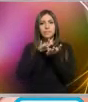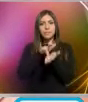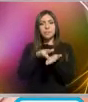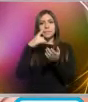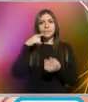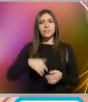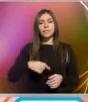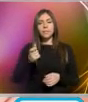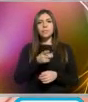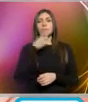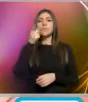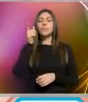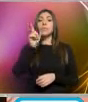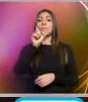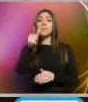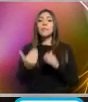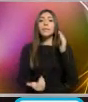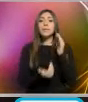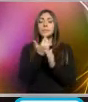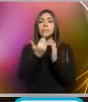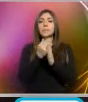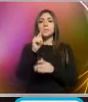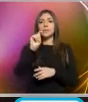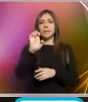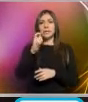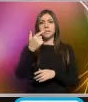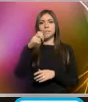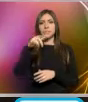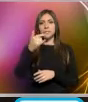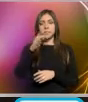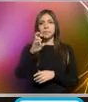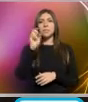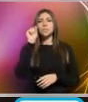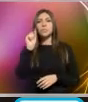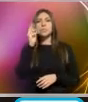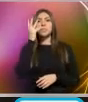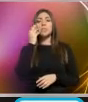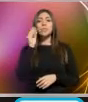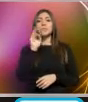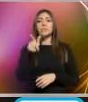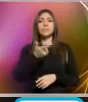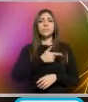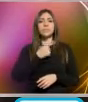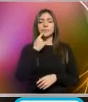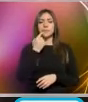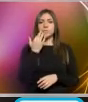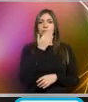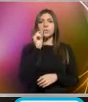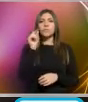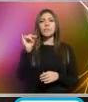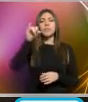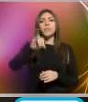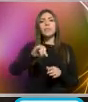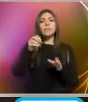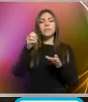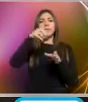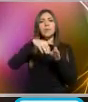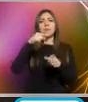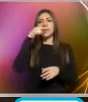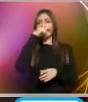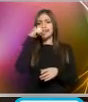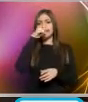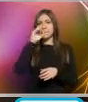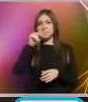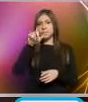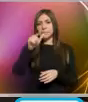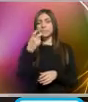que en ayunas se hagan un té de jengibre con un poquito de limón y si no les gusta el sabor, agregarle un poquito de canela. Esto va a ayudar